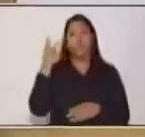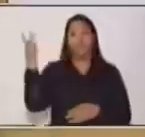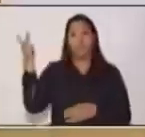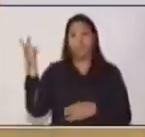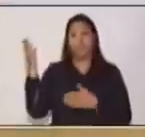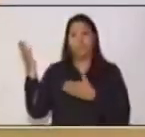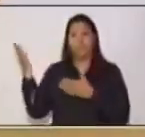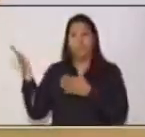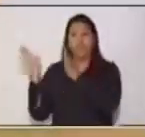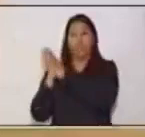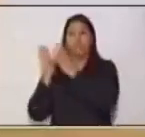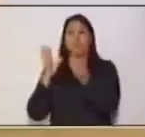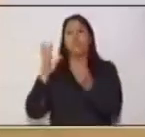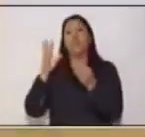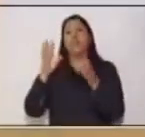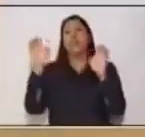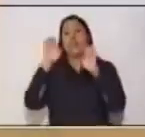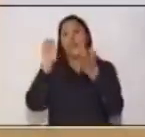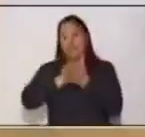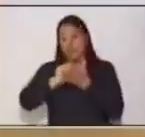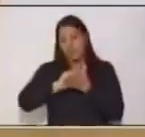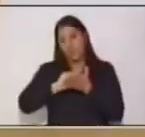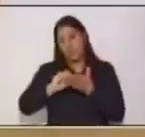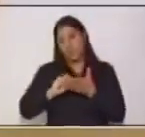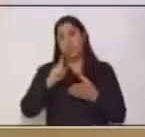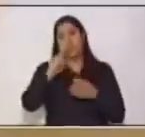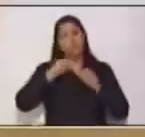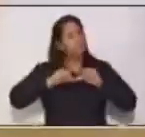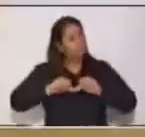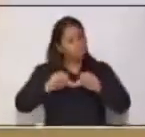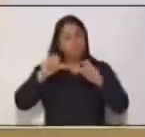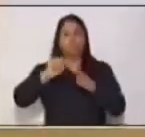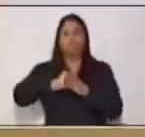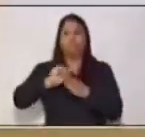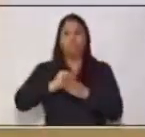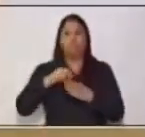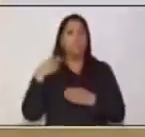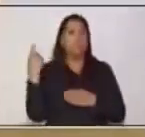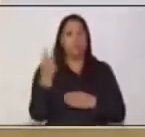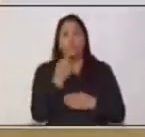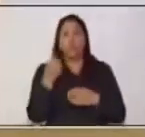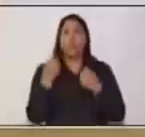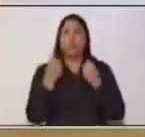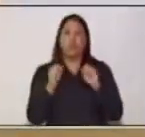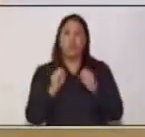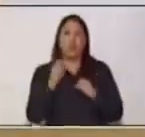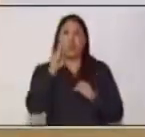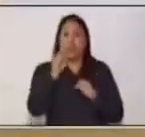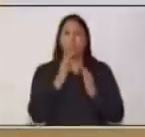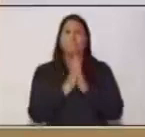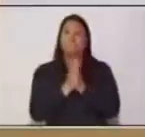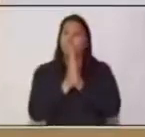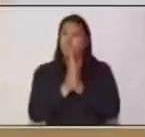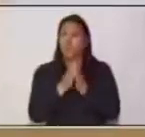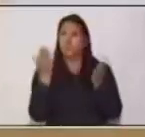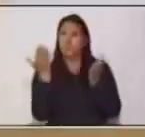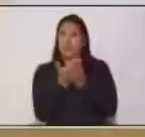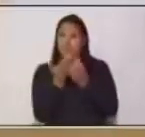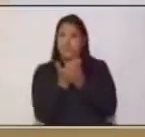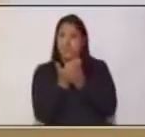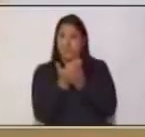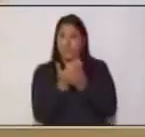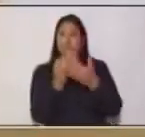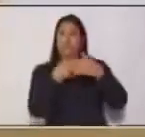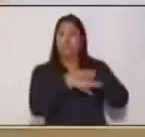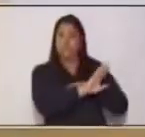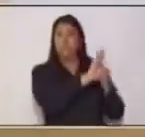para que sigas practicando. Todo lo que hagas, por favor, archívalo ahí en tu